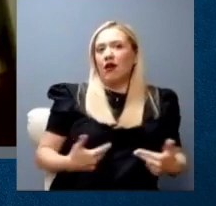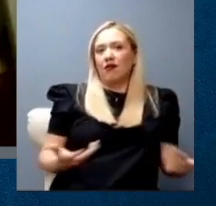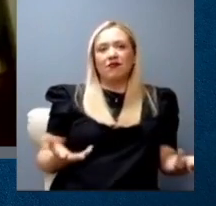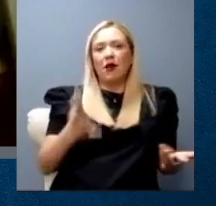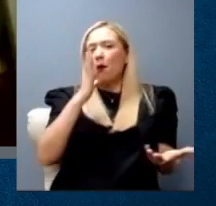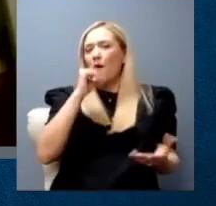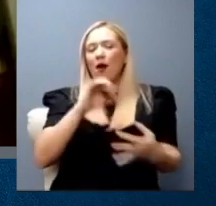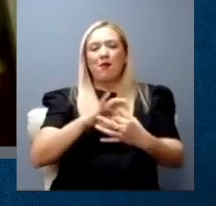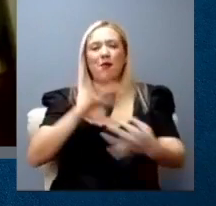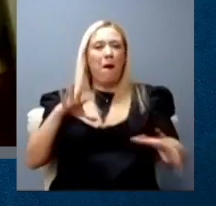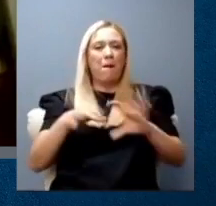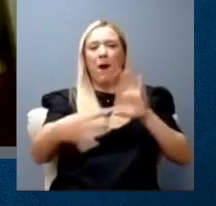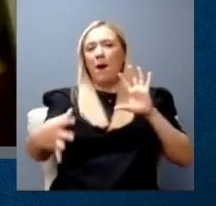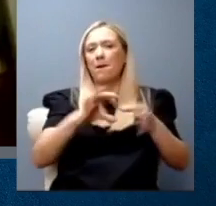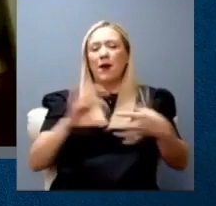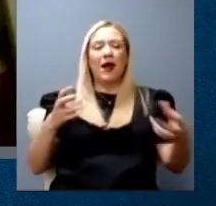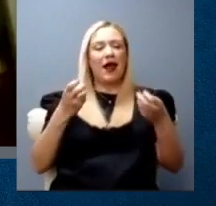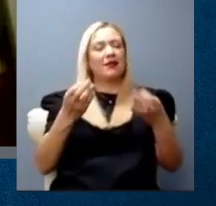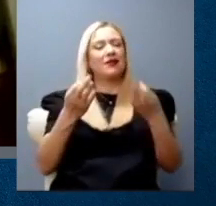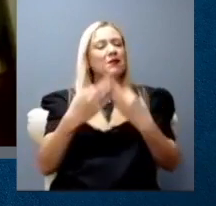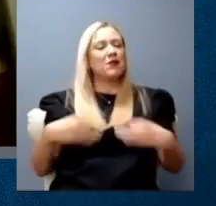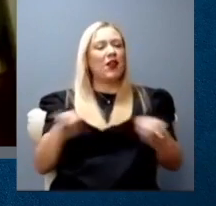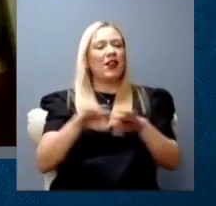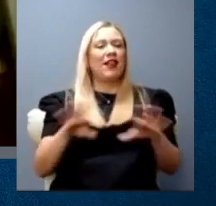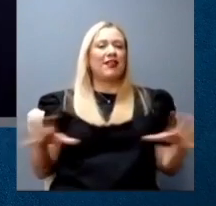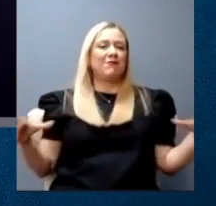Esos son los 3 ejes fundamentales.